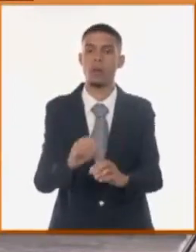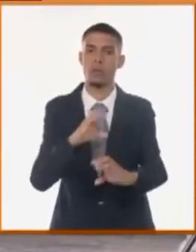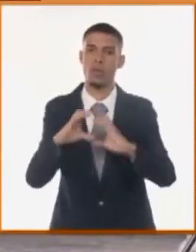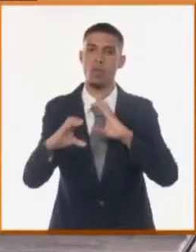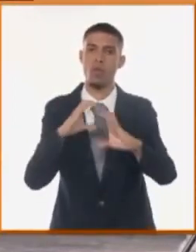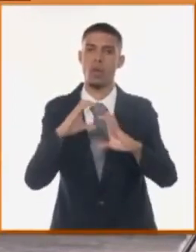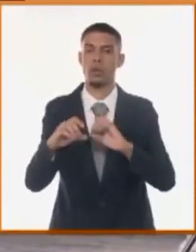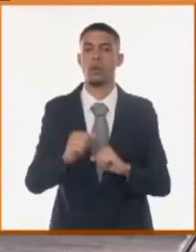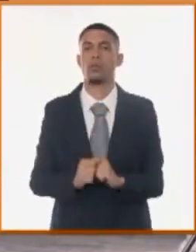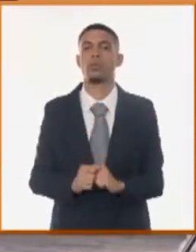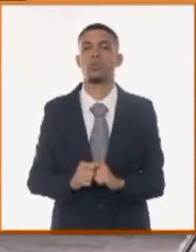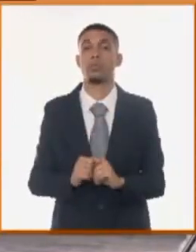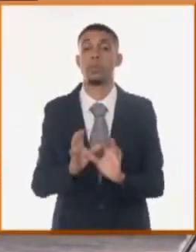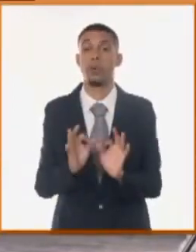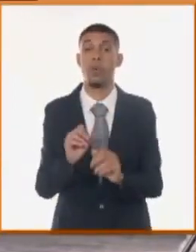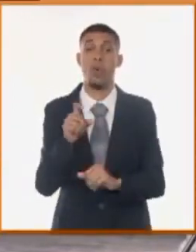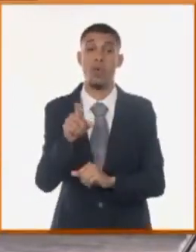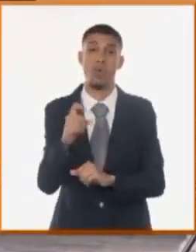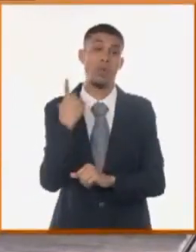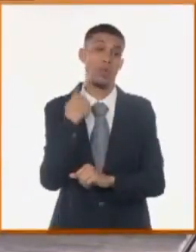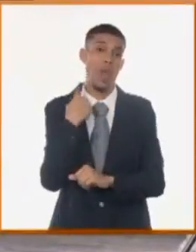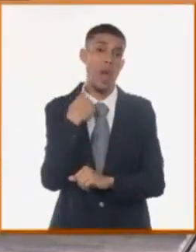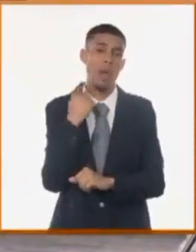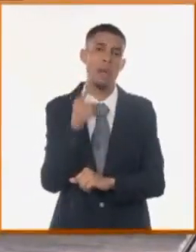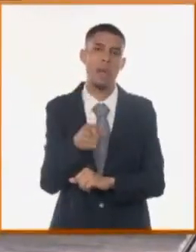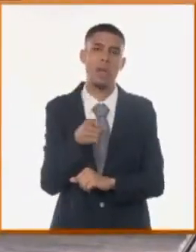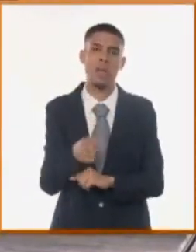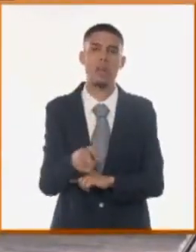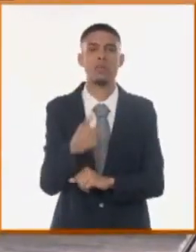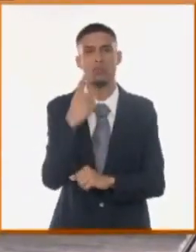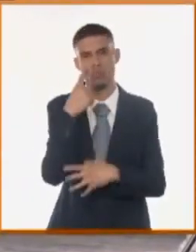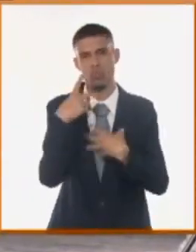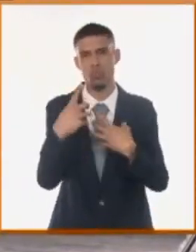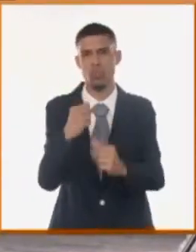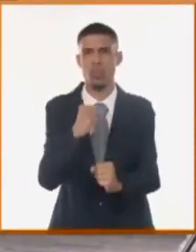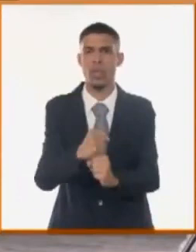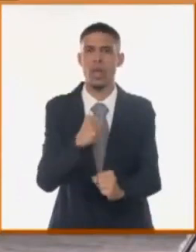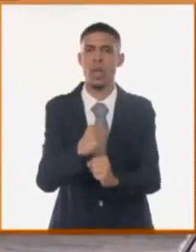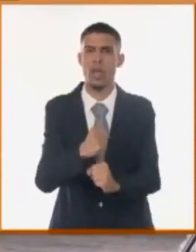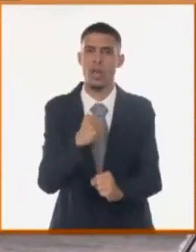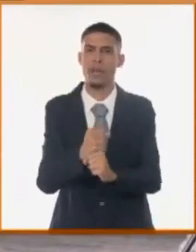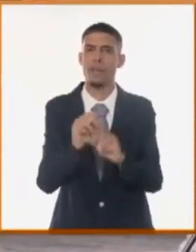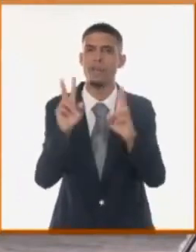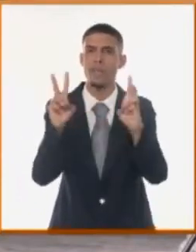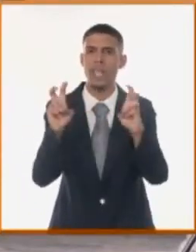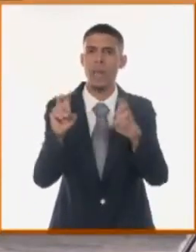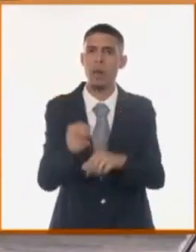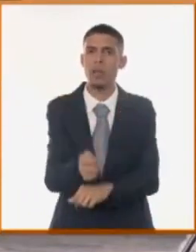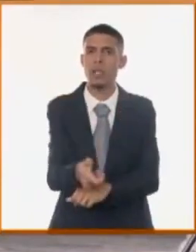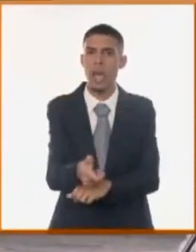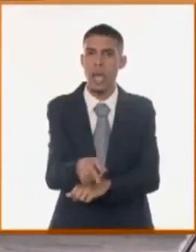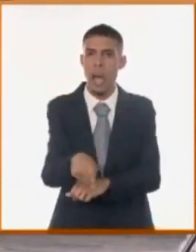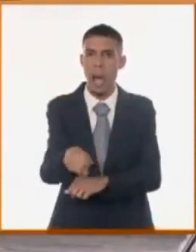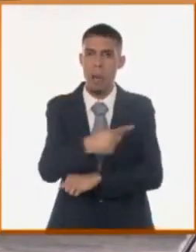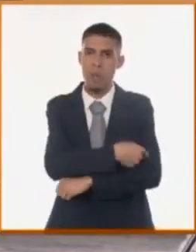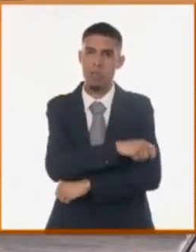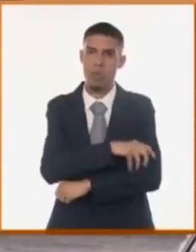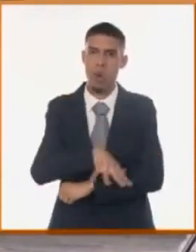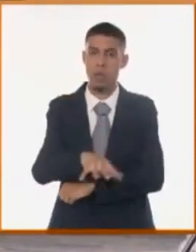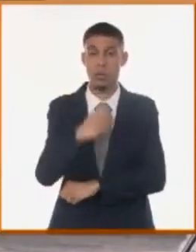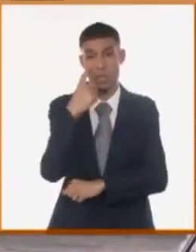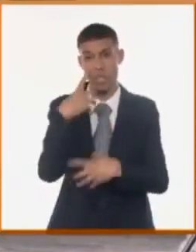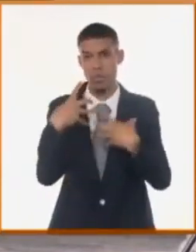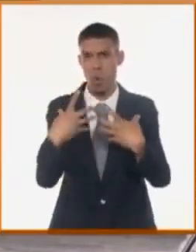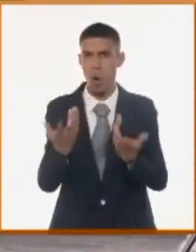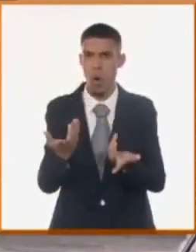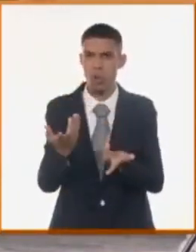porque a lo largo de los últimos años ha tenido pues incidencia en temas que son muy cercanos a la población. El desarrollo de los sitios de